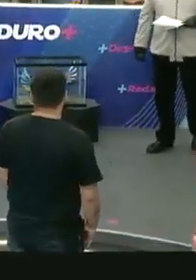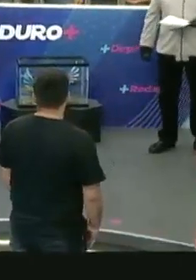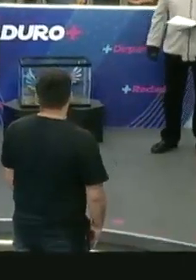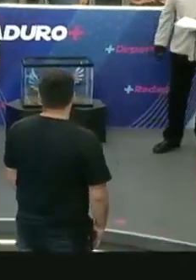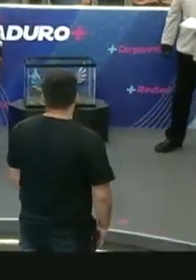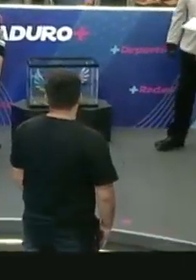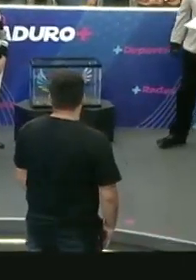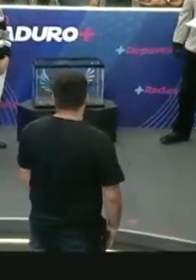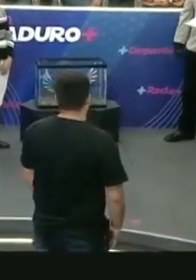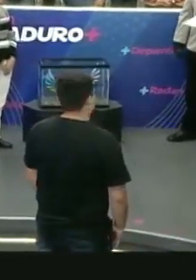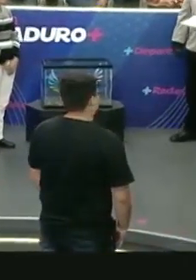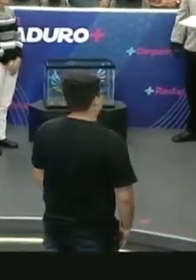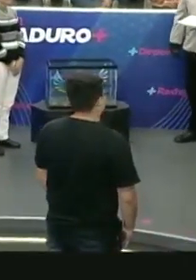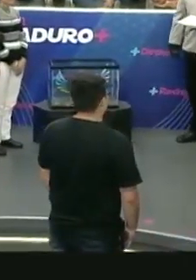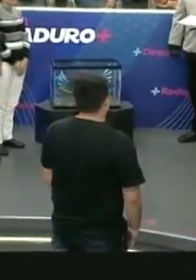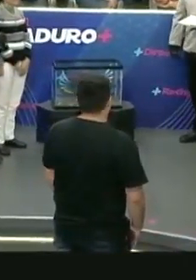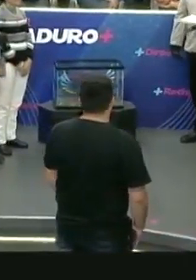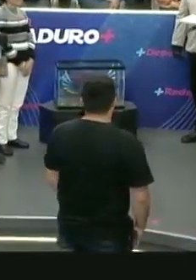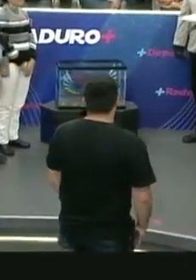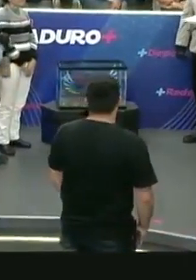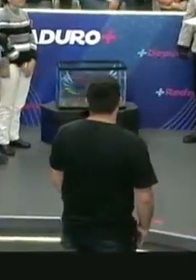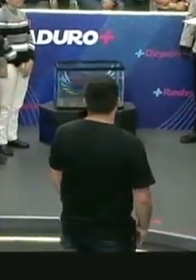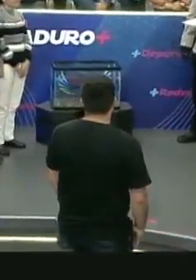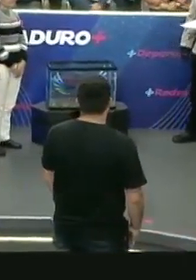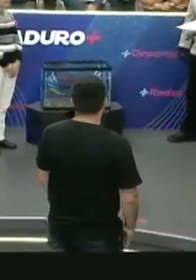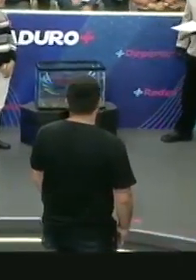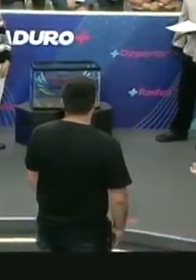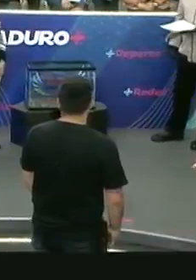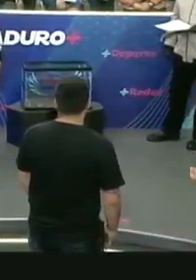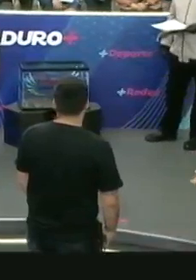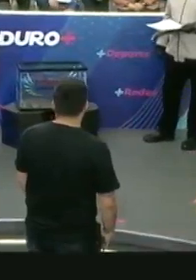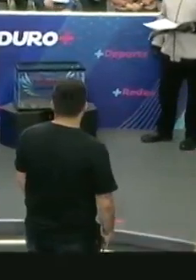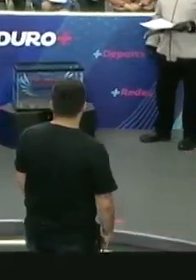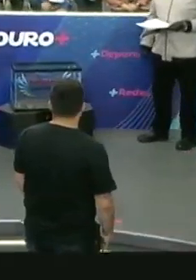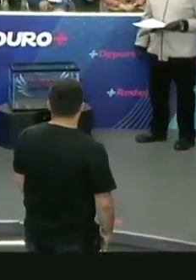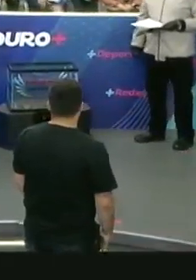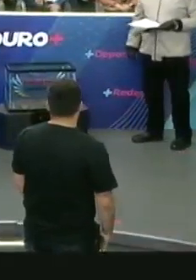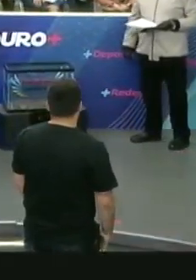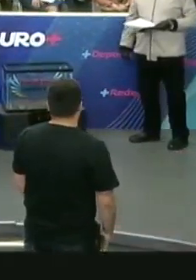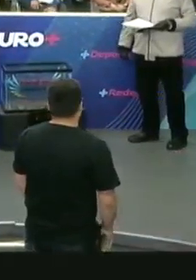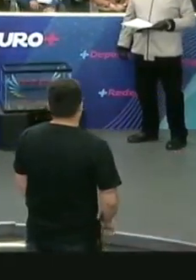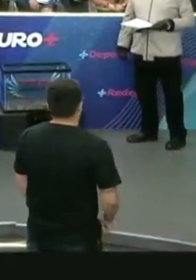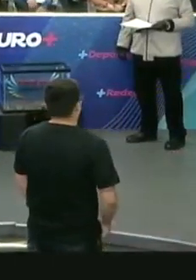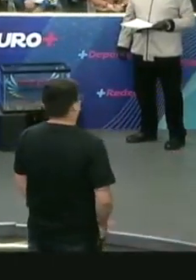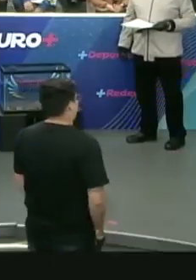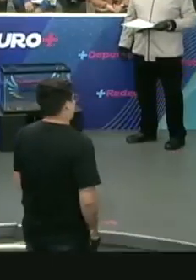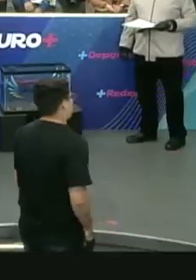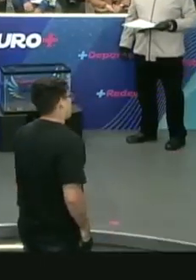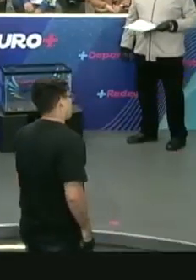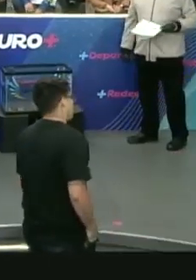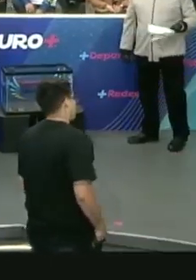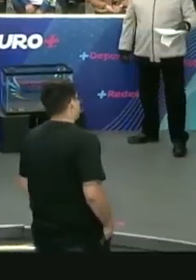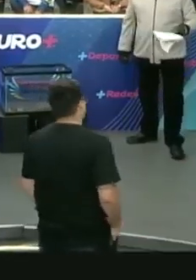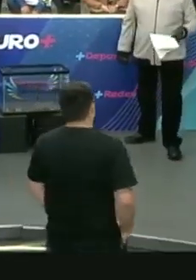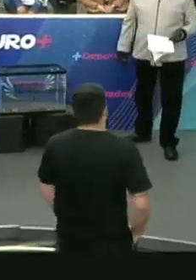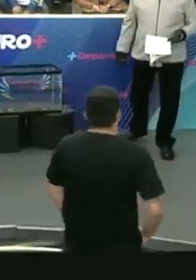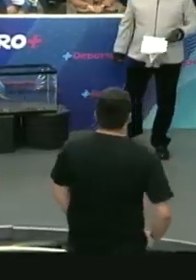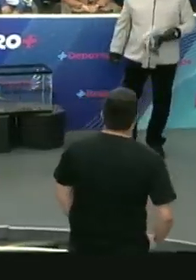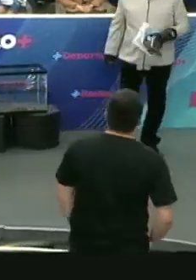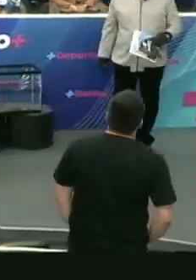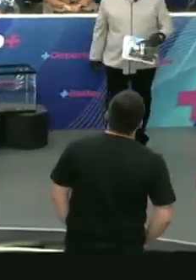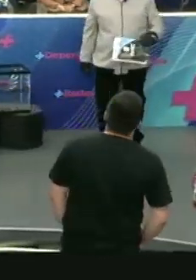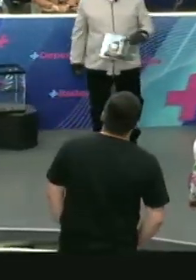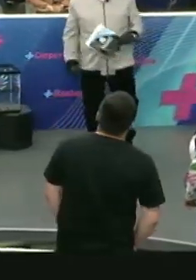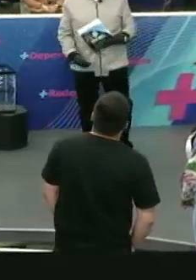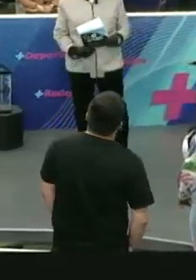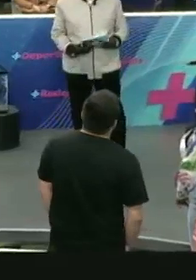Así como usted tiene a Cilia por ahí también. Ah, también, así es. ¿Hiciste tus videos de allá? Sí, claro, tengo... ¿Cómo lo llaman ustedes?